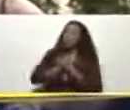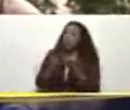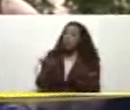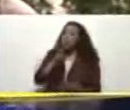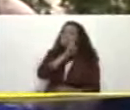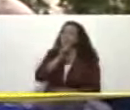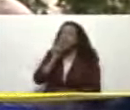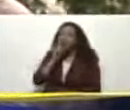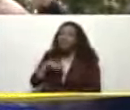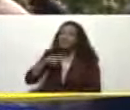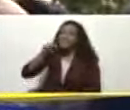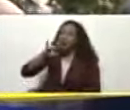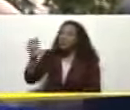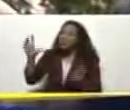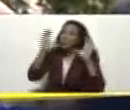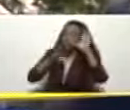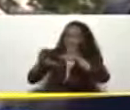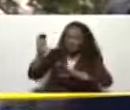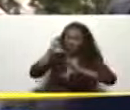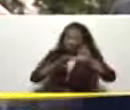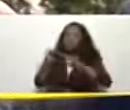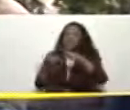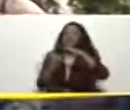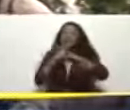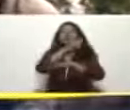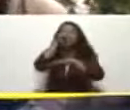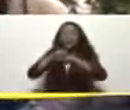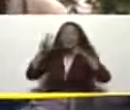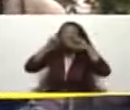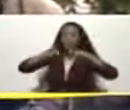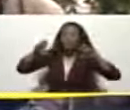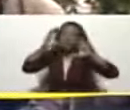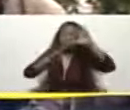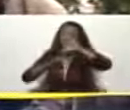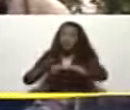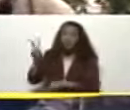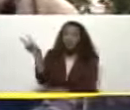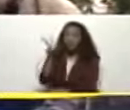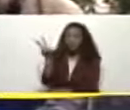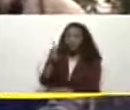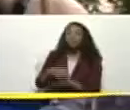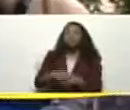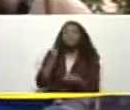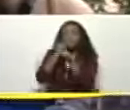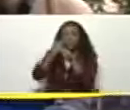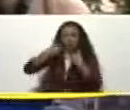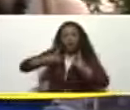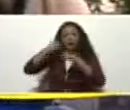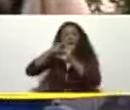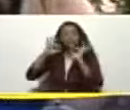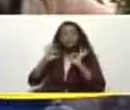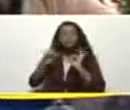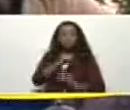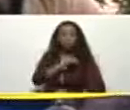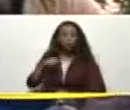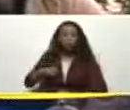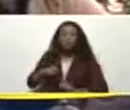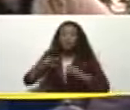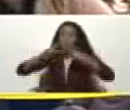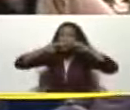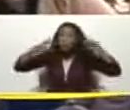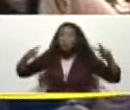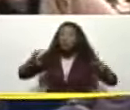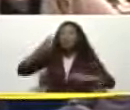Mi nombre es Mariana Hidalgo, yo soy investigadora del Instituto Venezolano de Investigaciones Científicas. Mi trabajo particular es en epidemiología